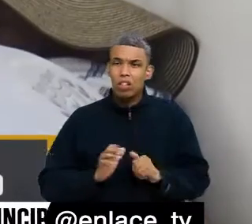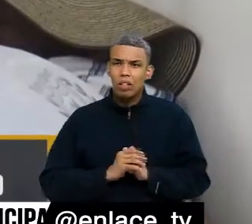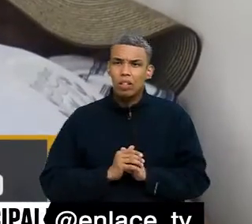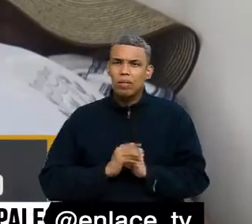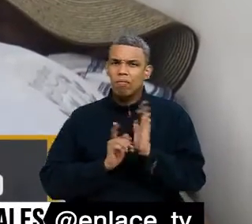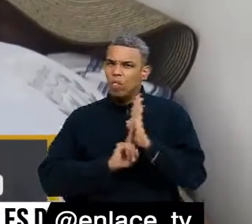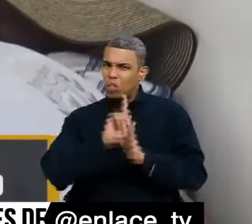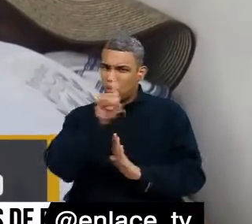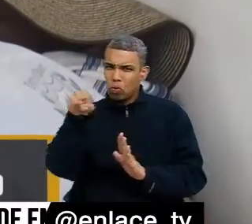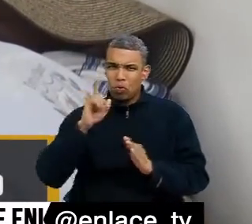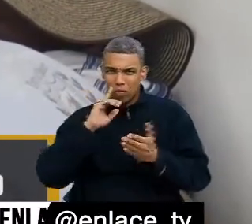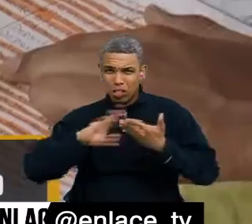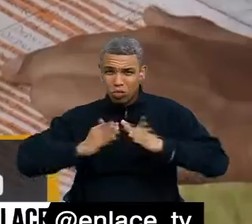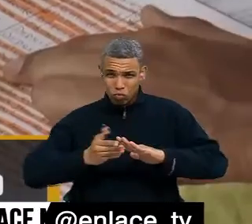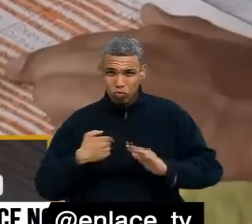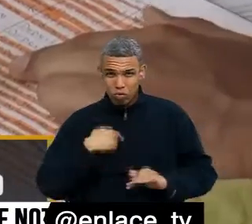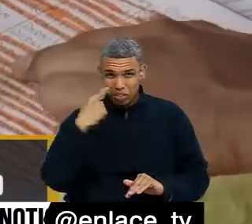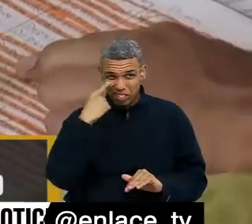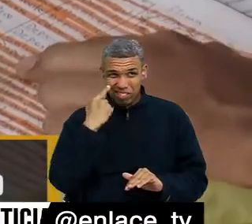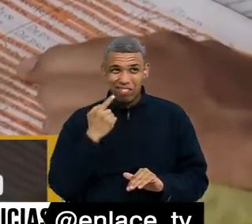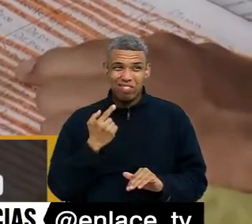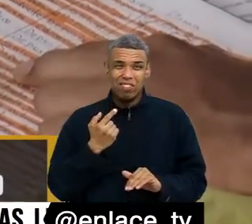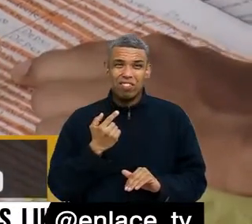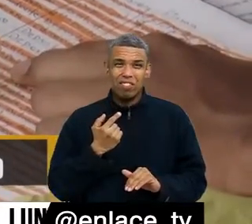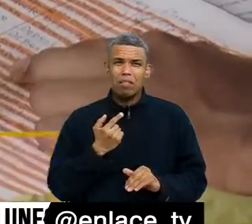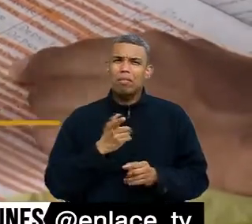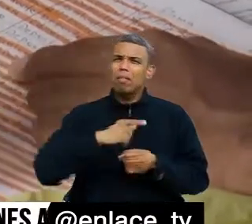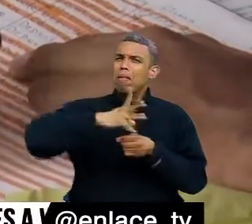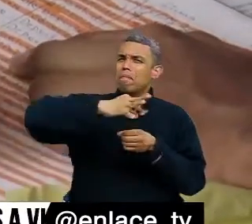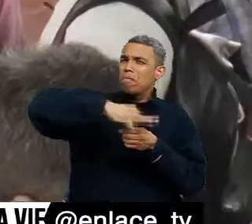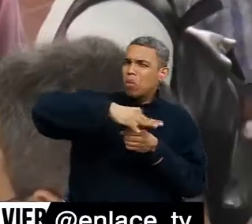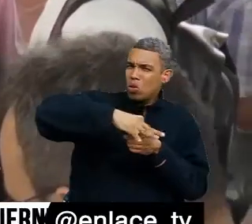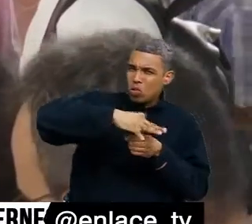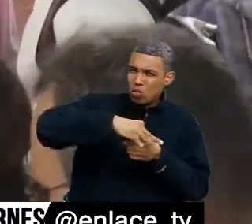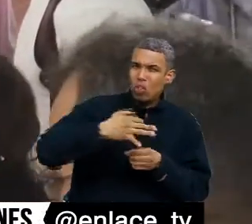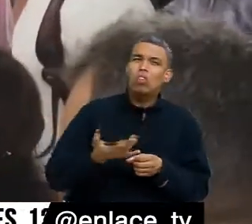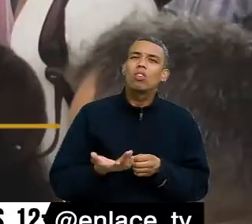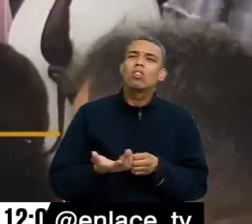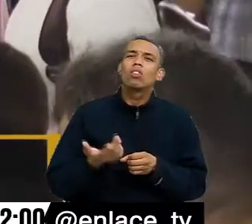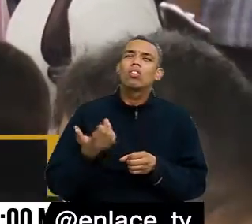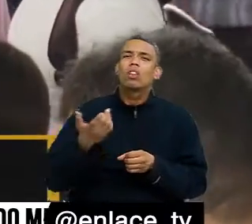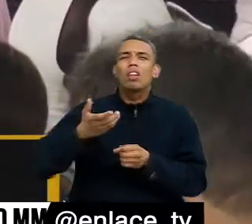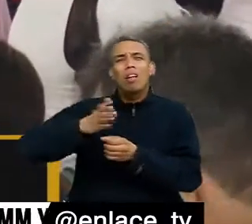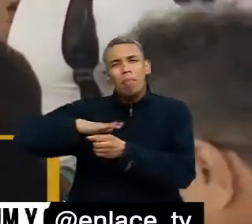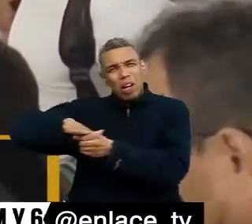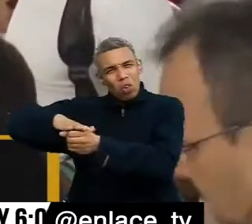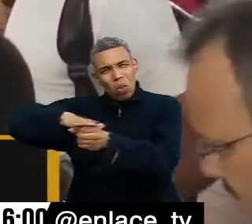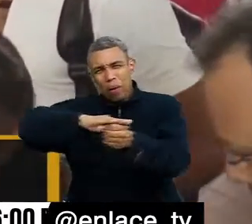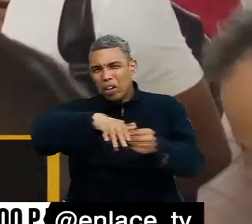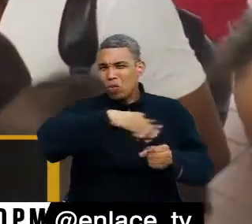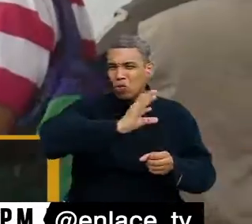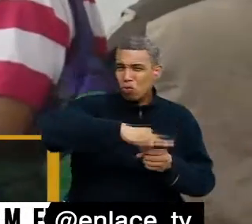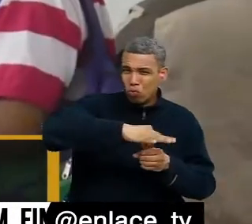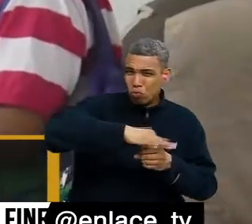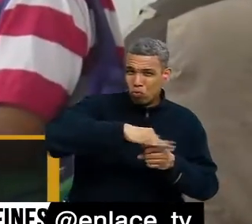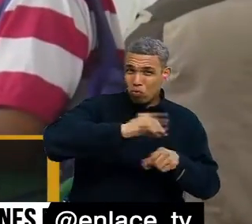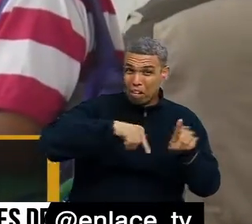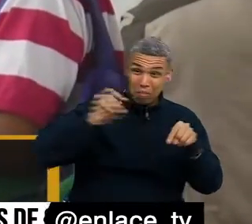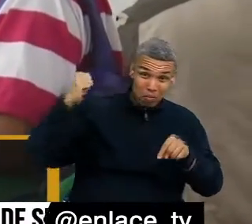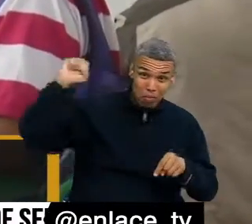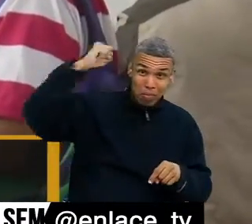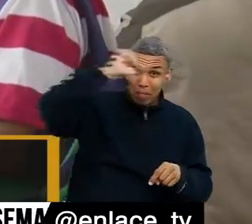de Barranca Bermeja, ante las impugnaciones de que han sido objeto la elección de dignatarios de varias juntas de acción comunal, ha explicado para Enlace Noticias cuál es el